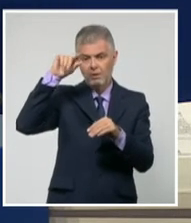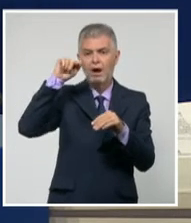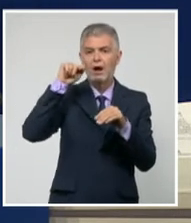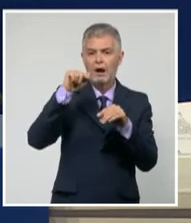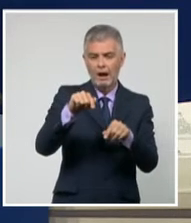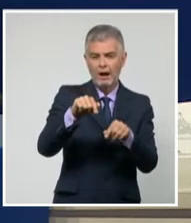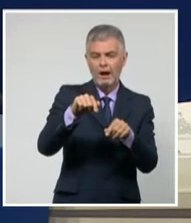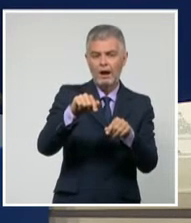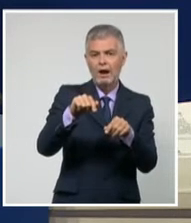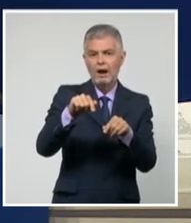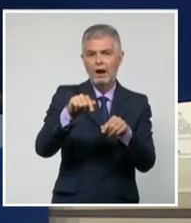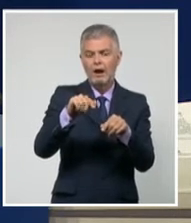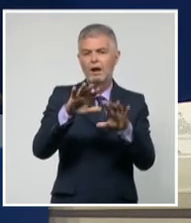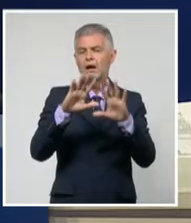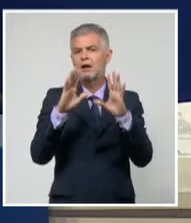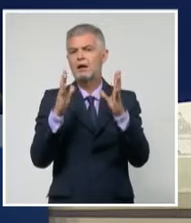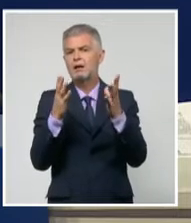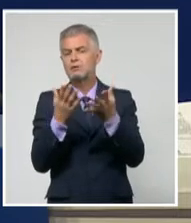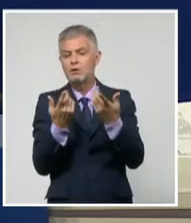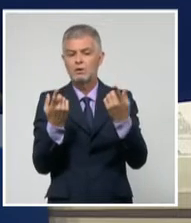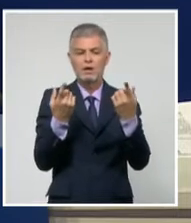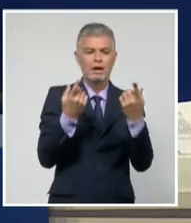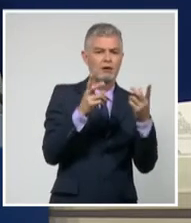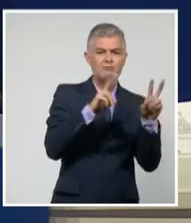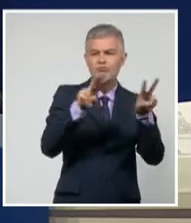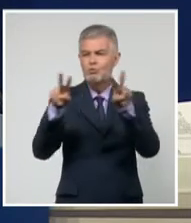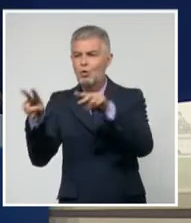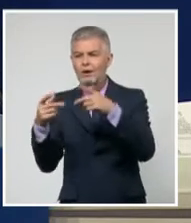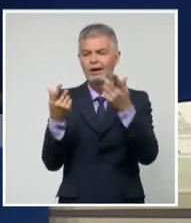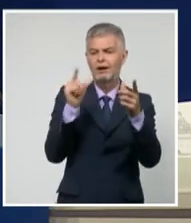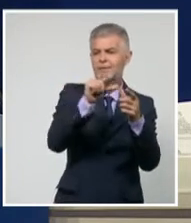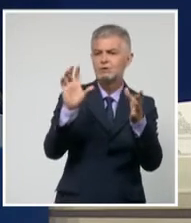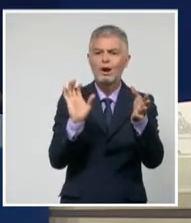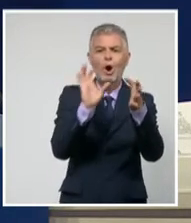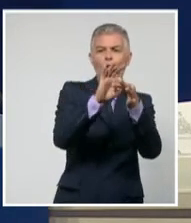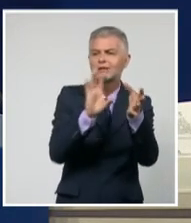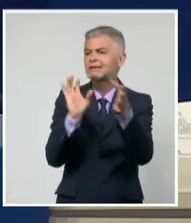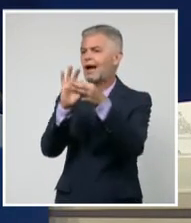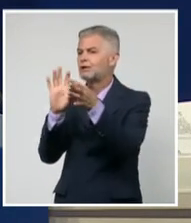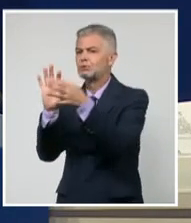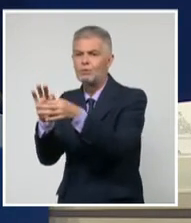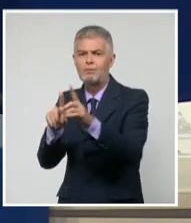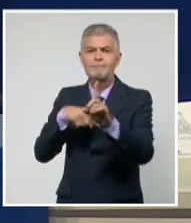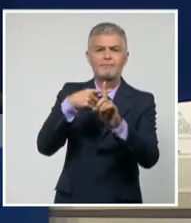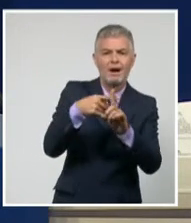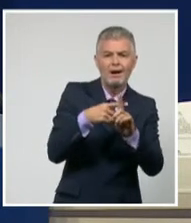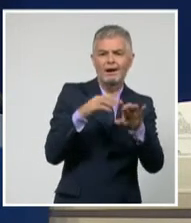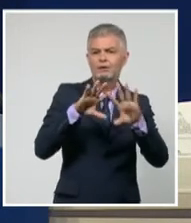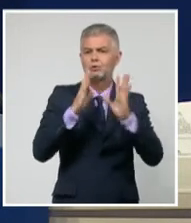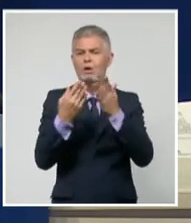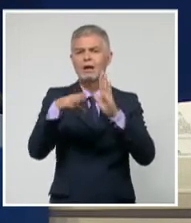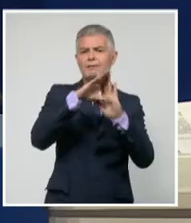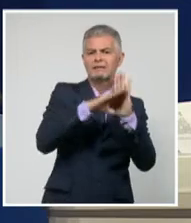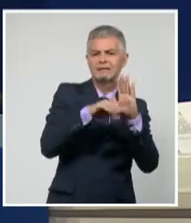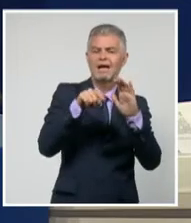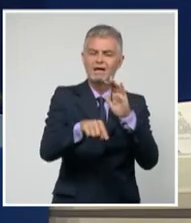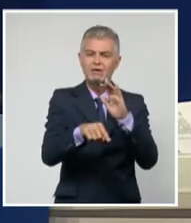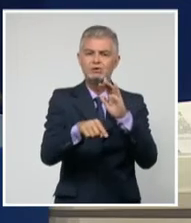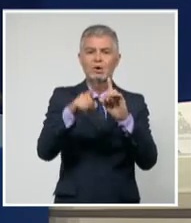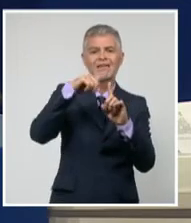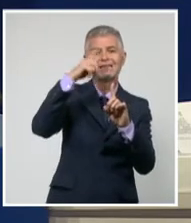el rastreo de contactos combinado con otras actividades han permitido una reducción de la tasa de incidencia durante